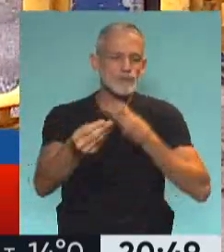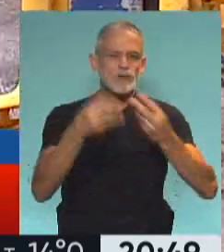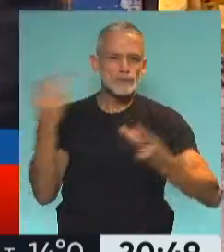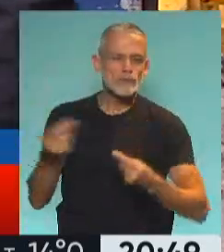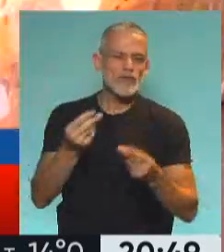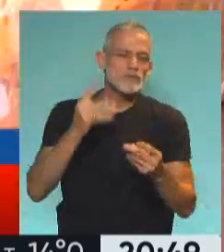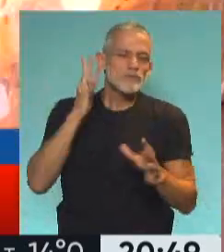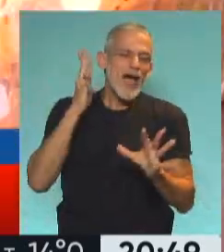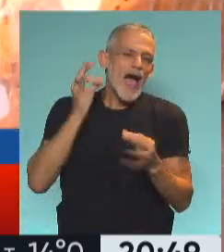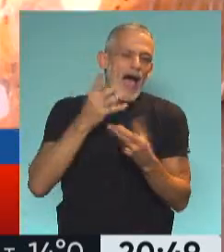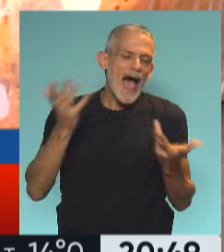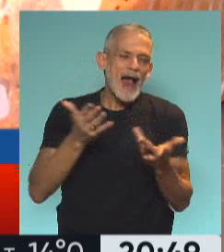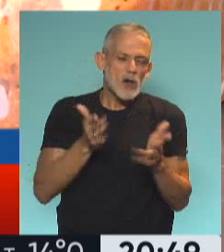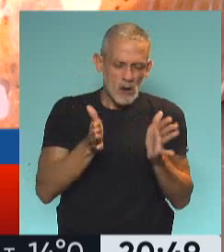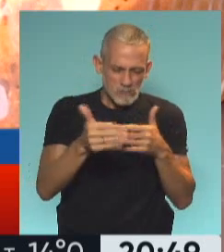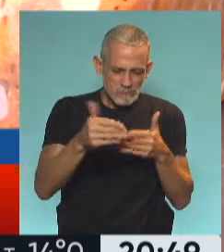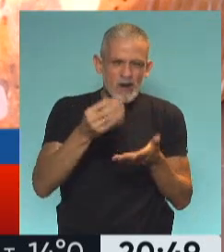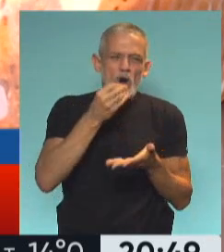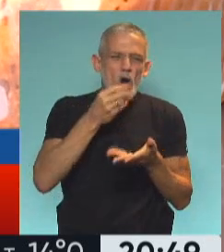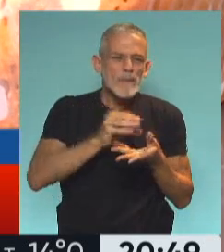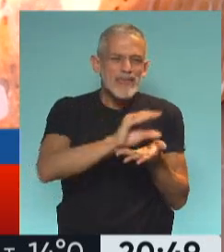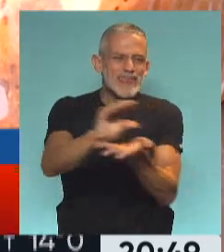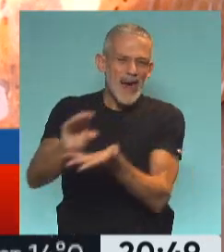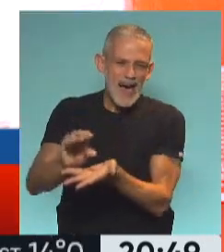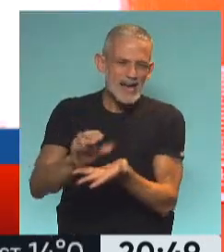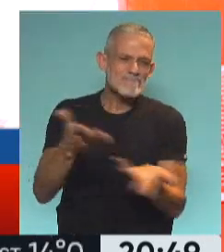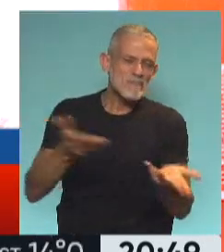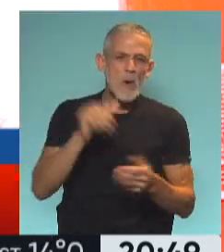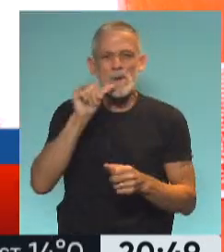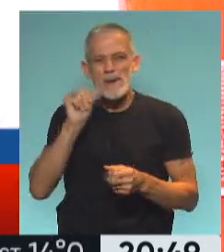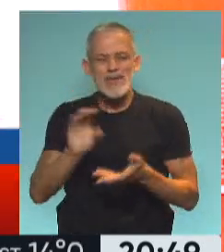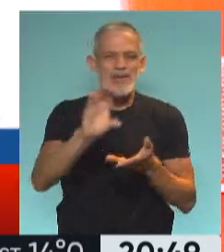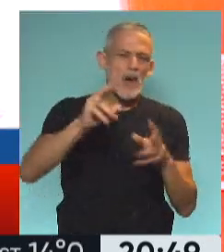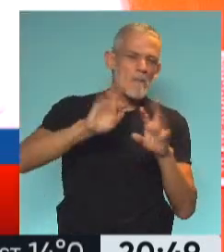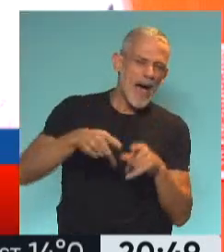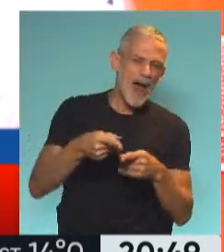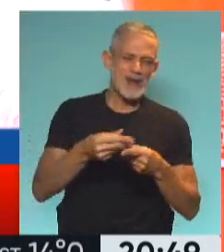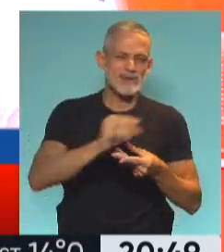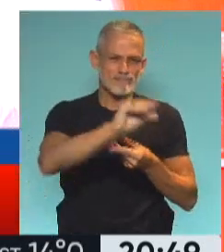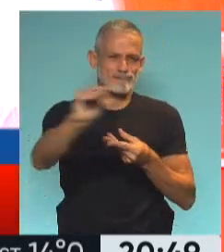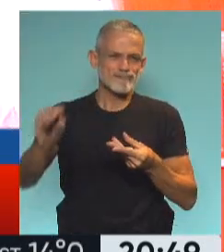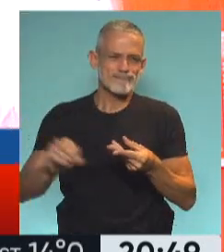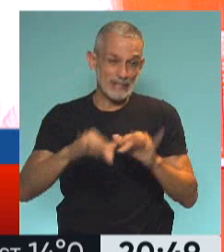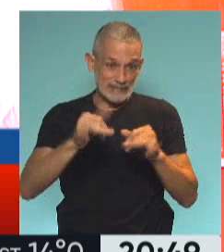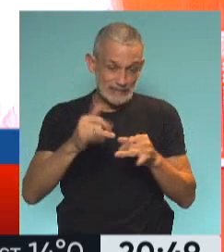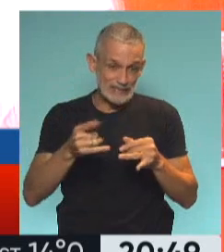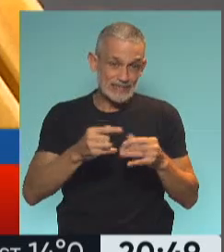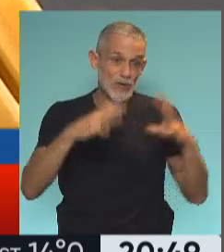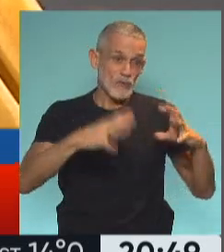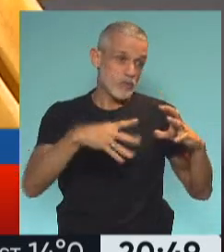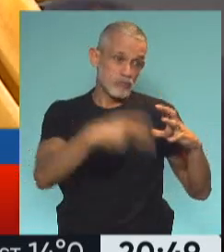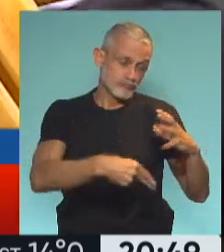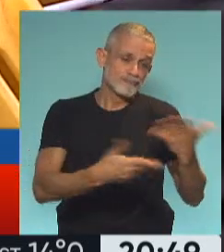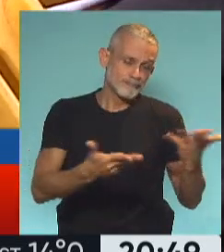dándole una porción, una ración de comida, una bebida, pan. Así que sí, se cortó el fútbol, pero